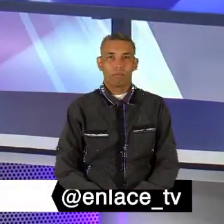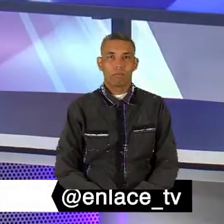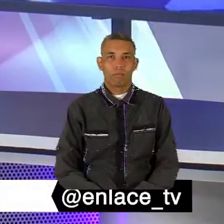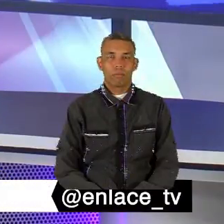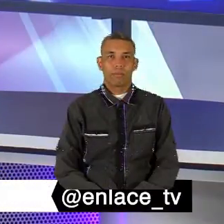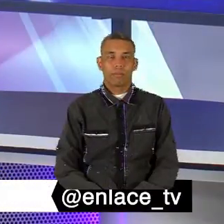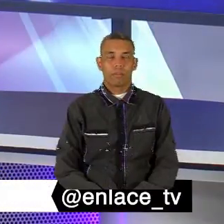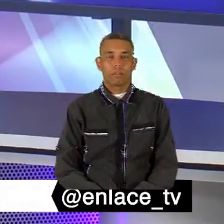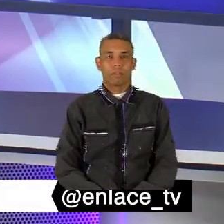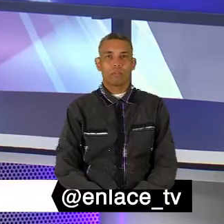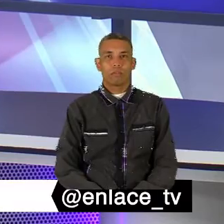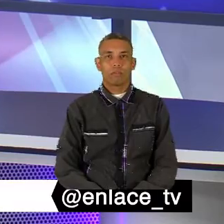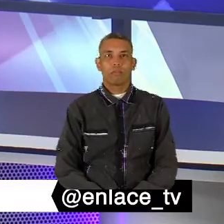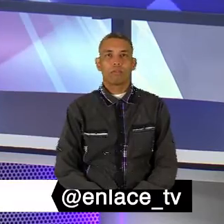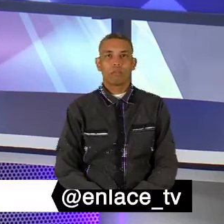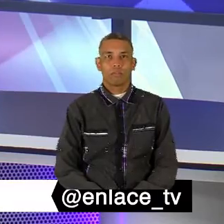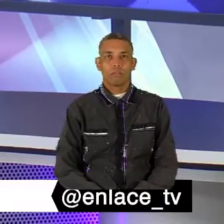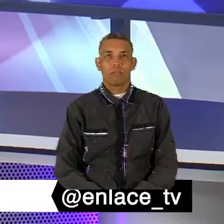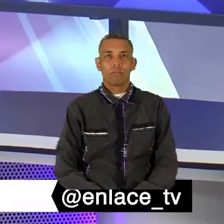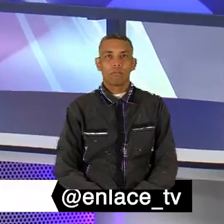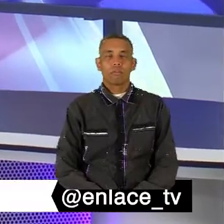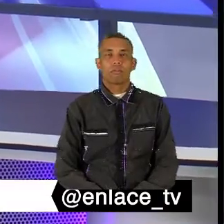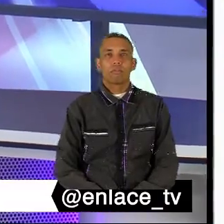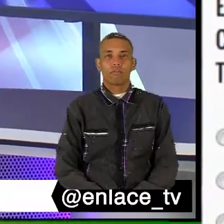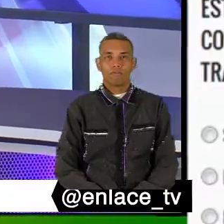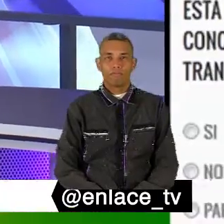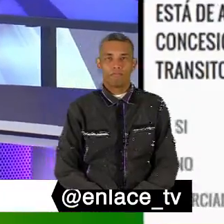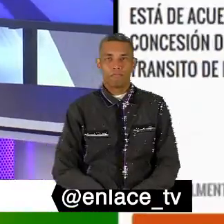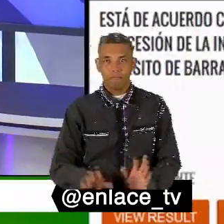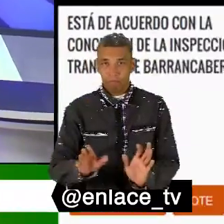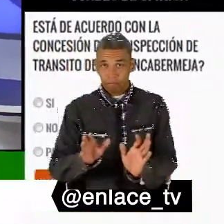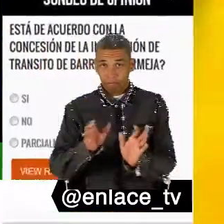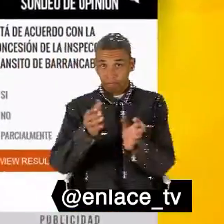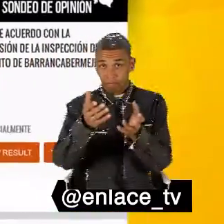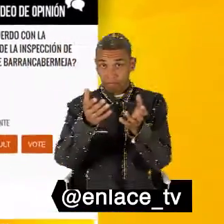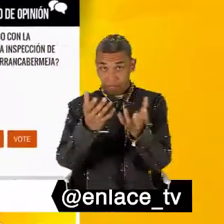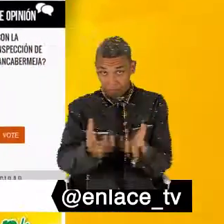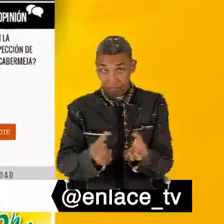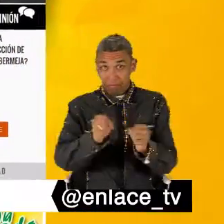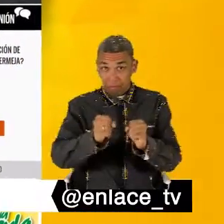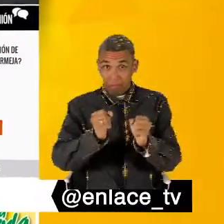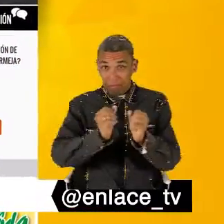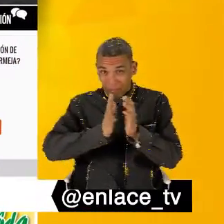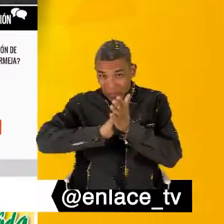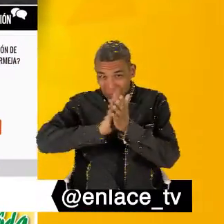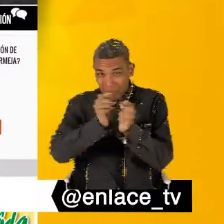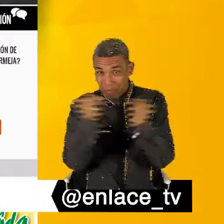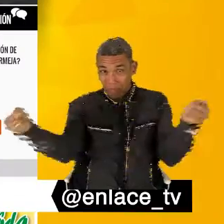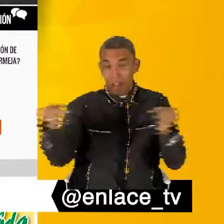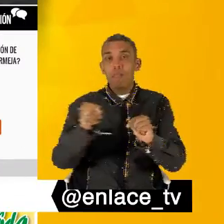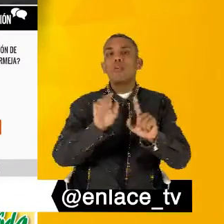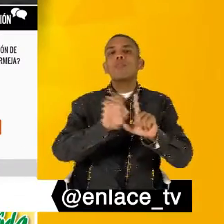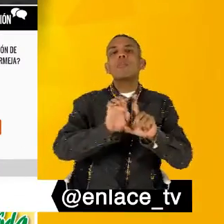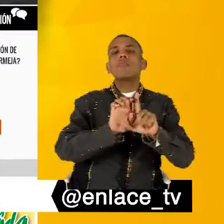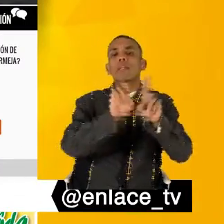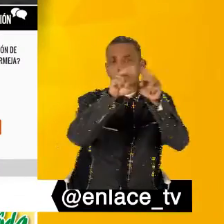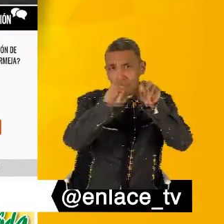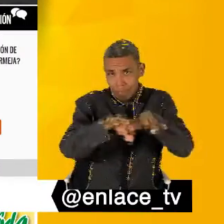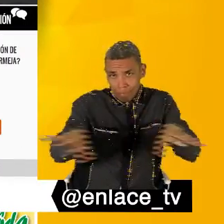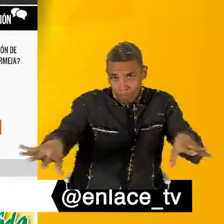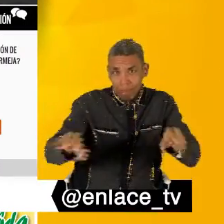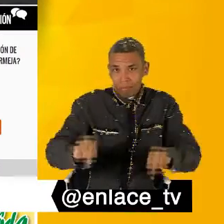Seguimos llevando a nuestra comunidad el acontecer de la ciudad y región. Estas y otras informaciones de Enlace Noticias usted las puede hallar en nuestra